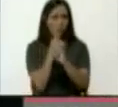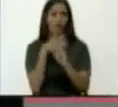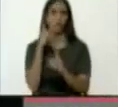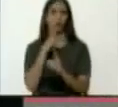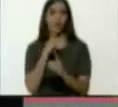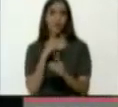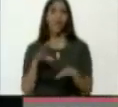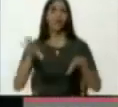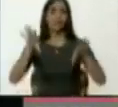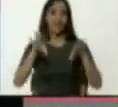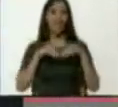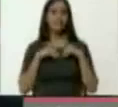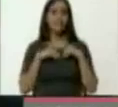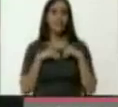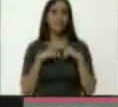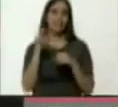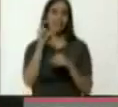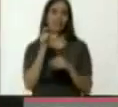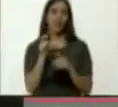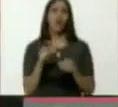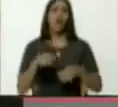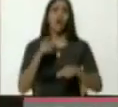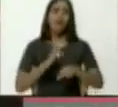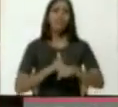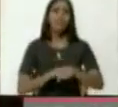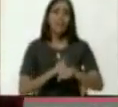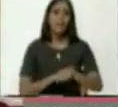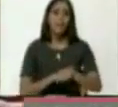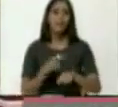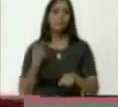está asumiendo en términos autocríticos. ¿Cuánto tiempo le queda